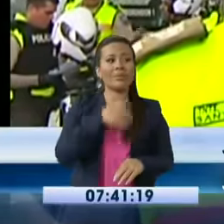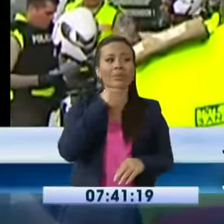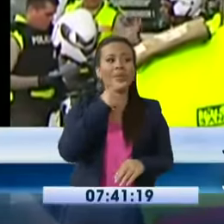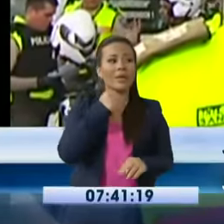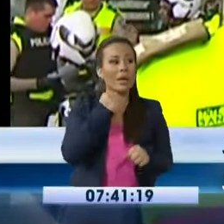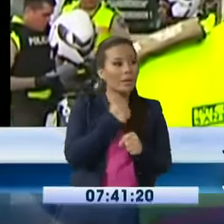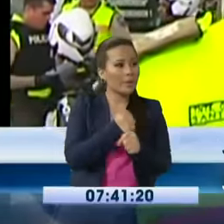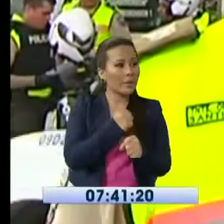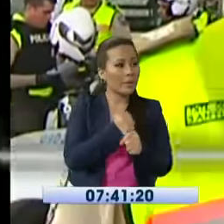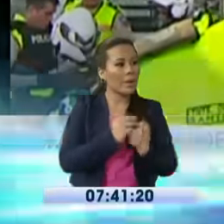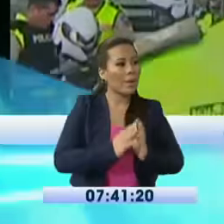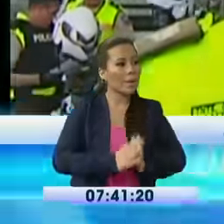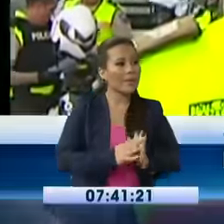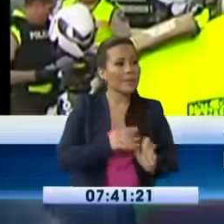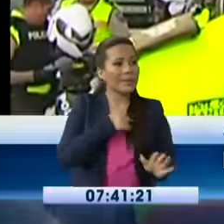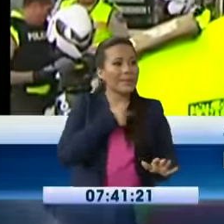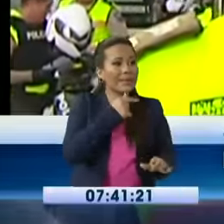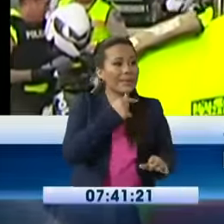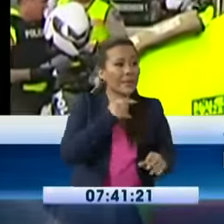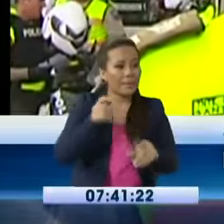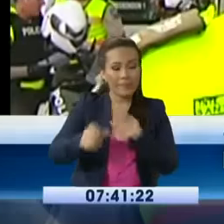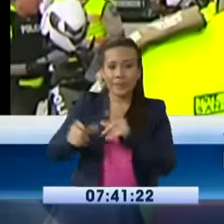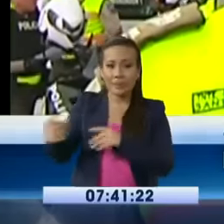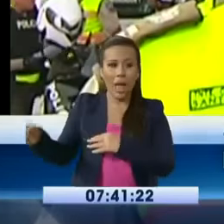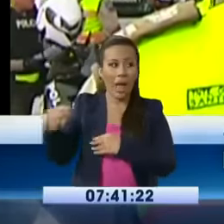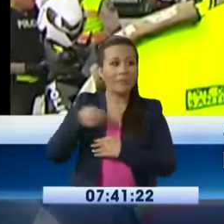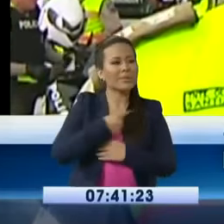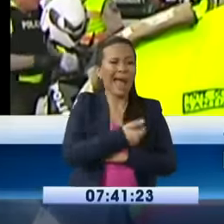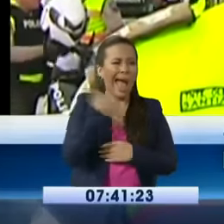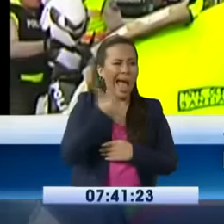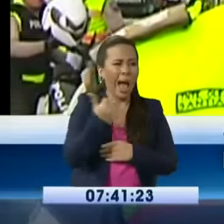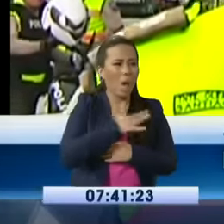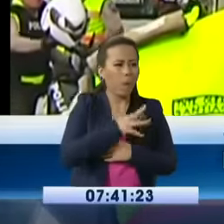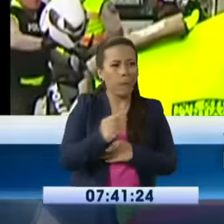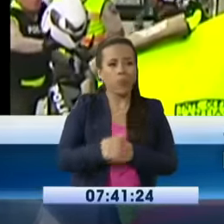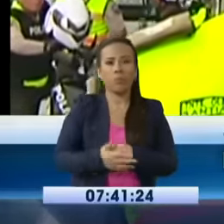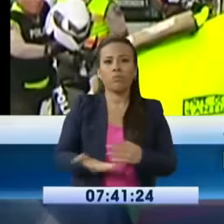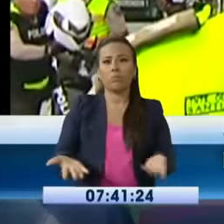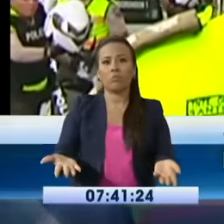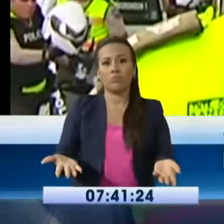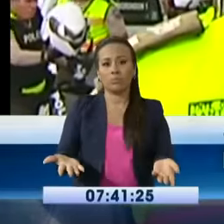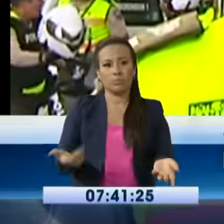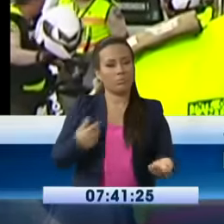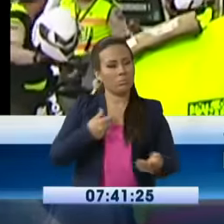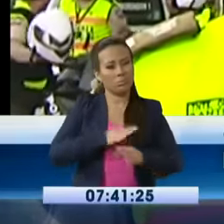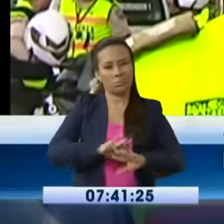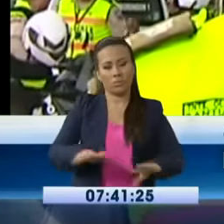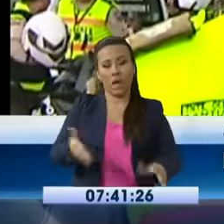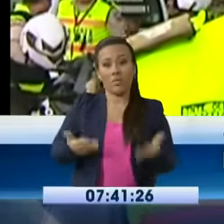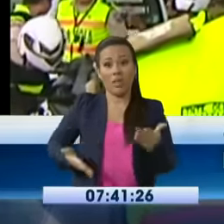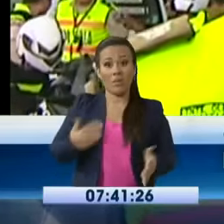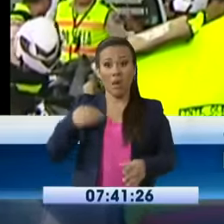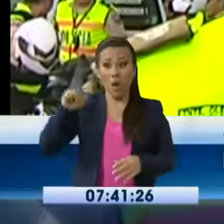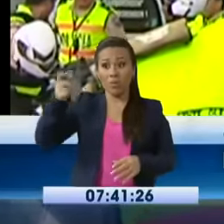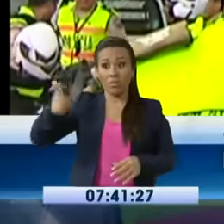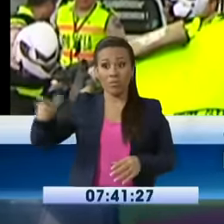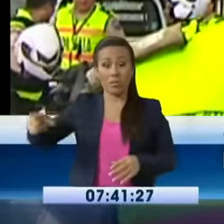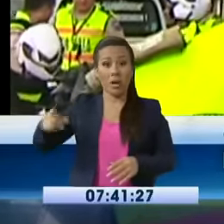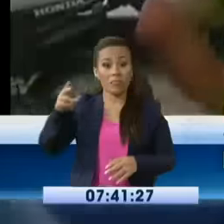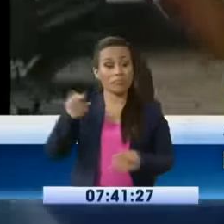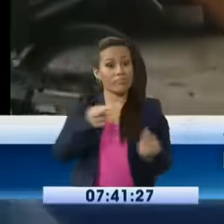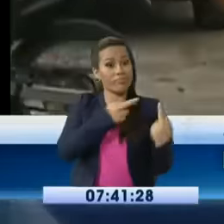trabajando bajo pedido y con qué persona, y tal vez puedan tener otras personas mayor responsabilidad en